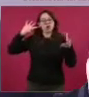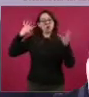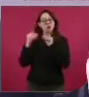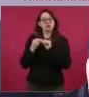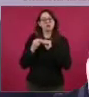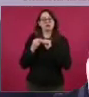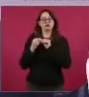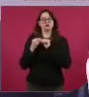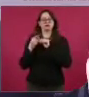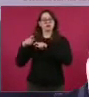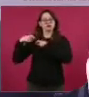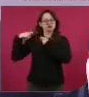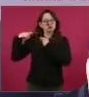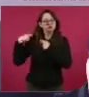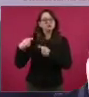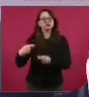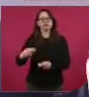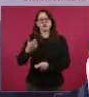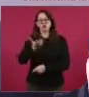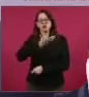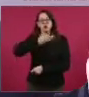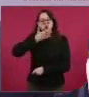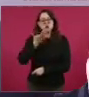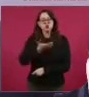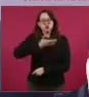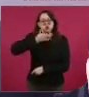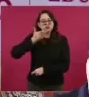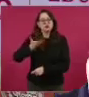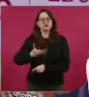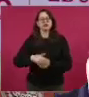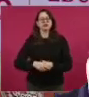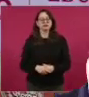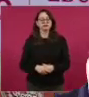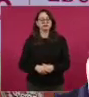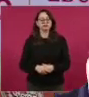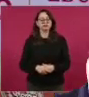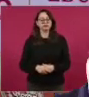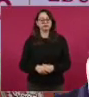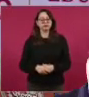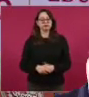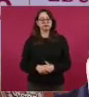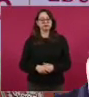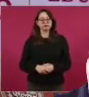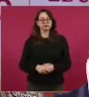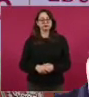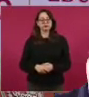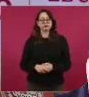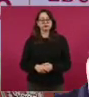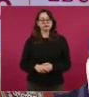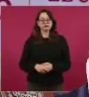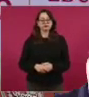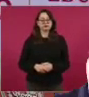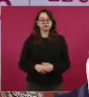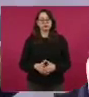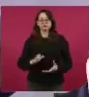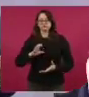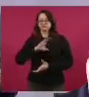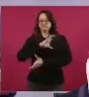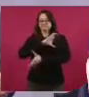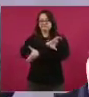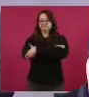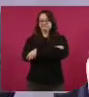por nuestras tradiciones, nuestras costumbres y por la